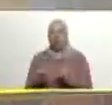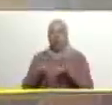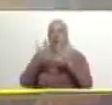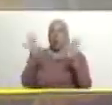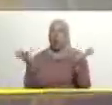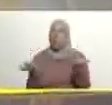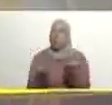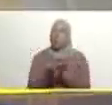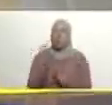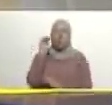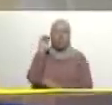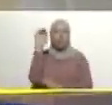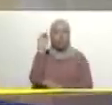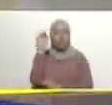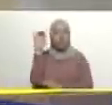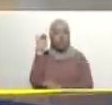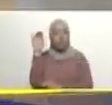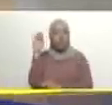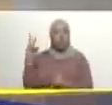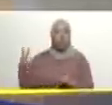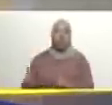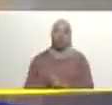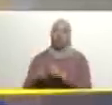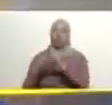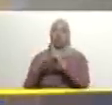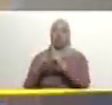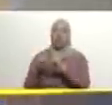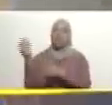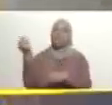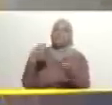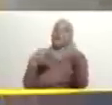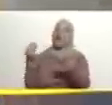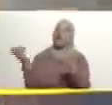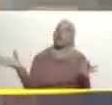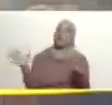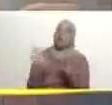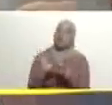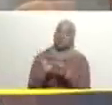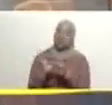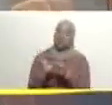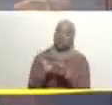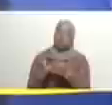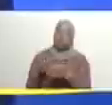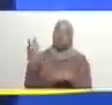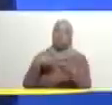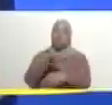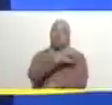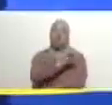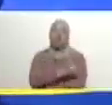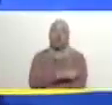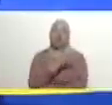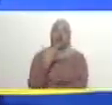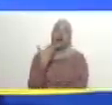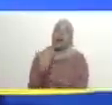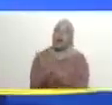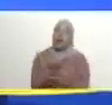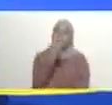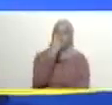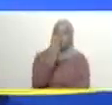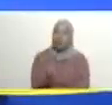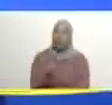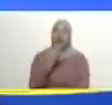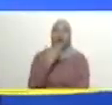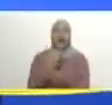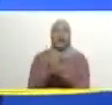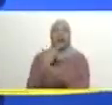ese mundo del futuro que está surgiendo nos encontrará cada vez más unidos y cada vez más fuerte. Muchas gracias por esta visita. Muchas